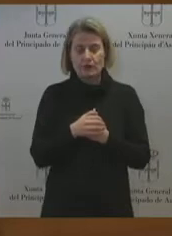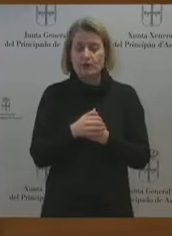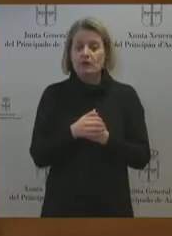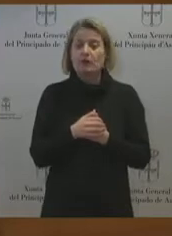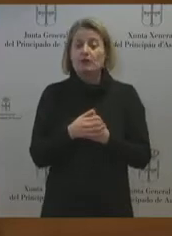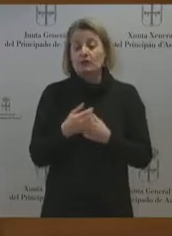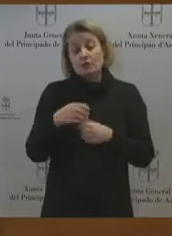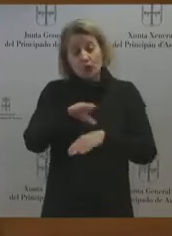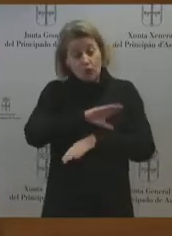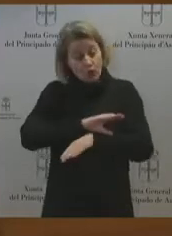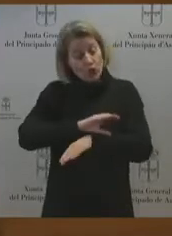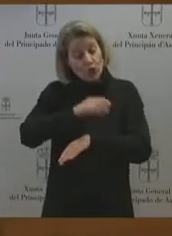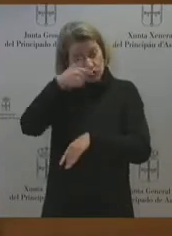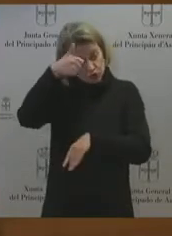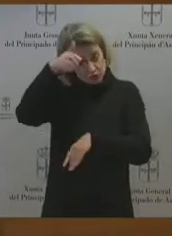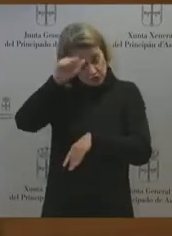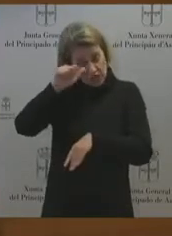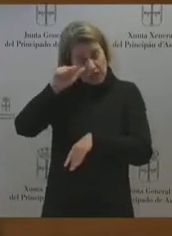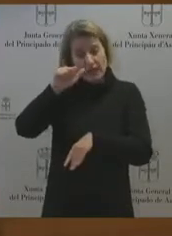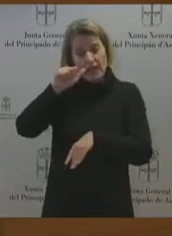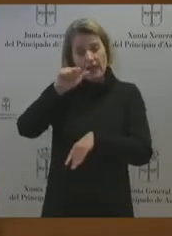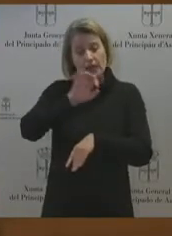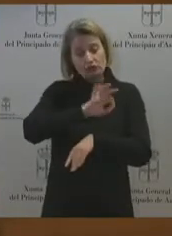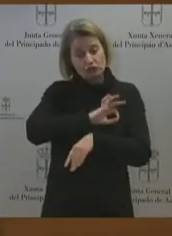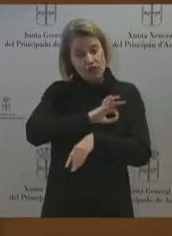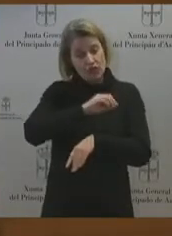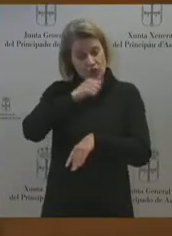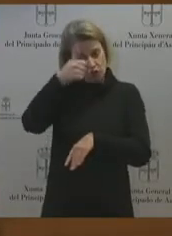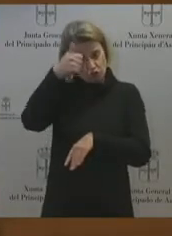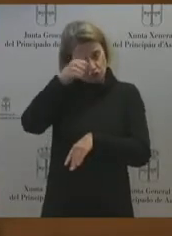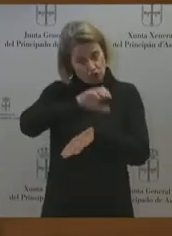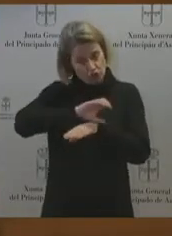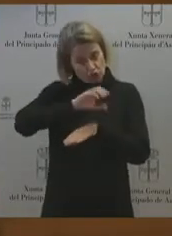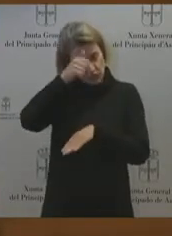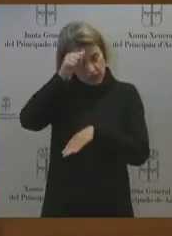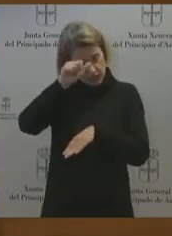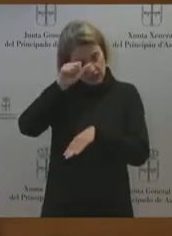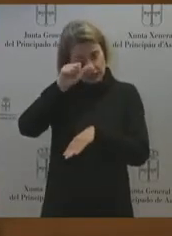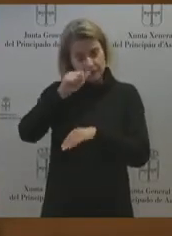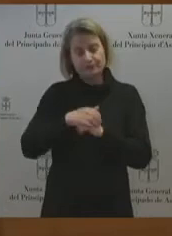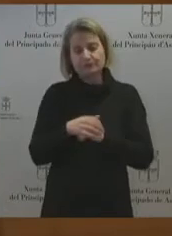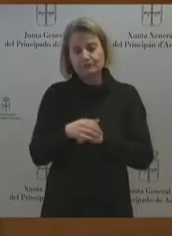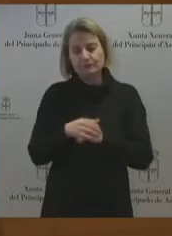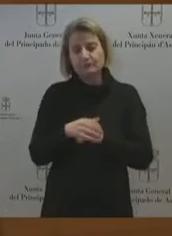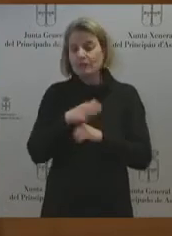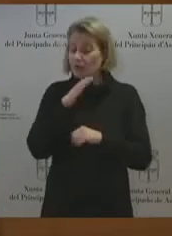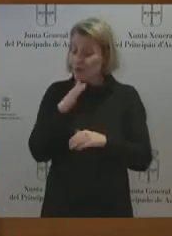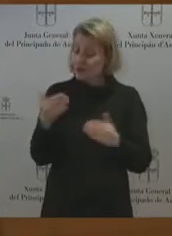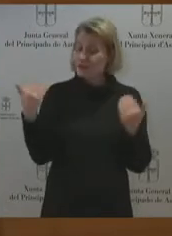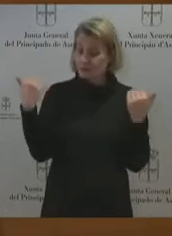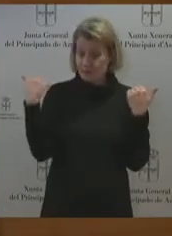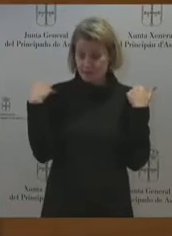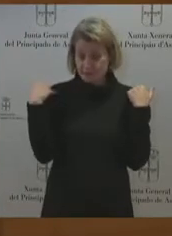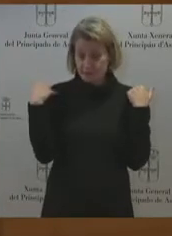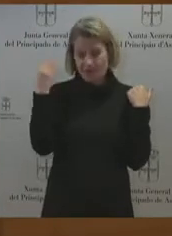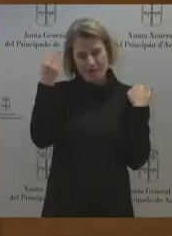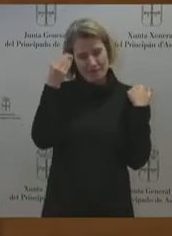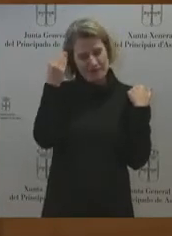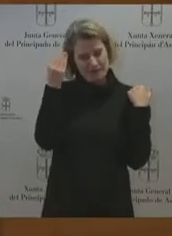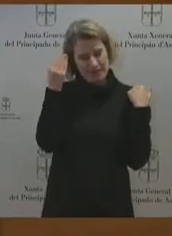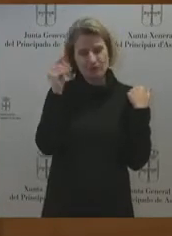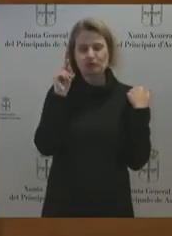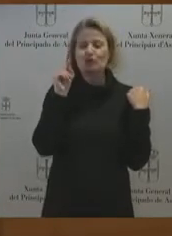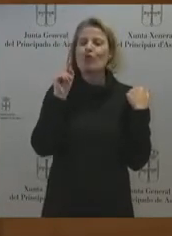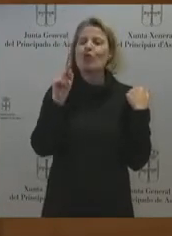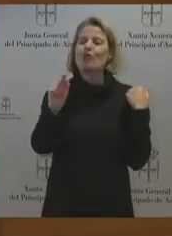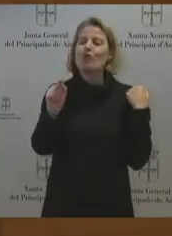favor, por responsabilidad política, señor consejero, creemos que tiene usted que dar poner punto final a su